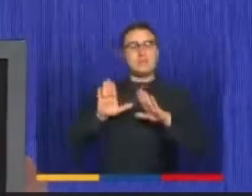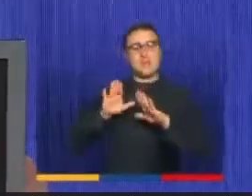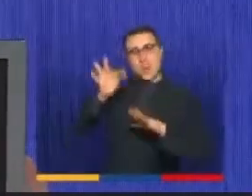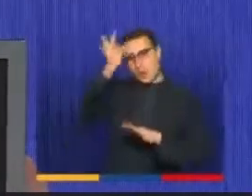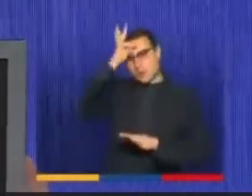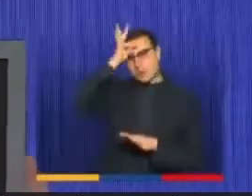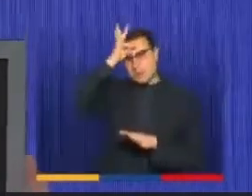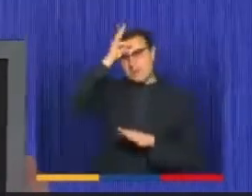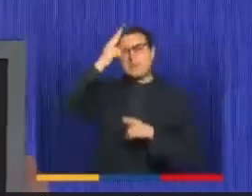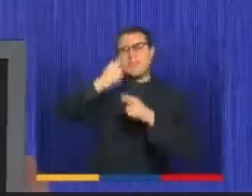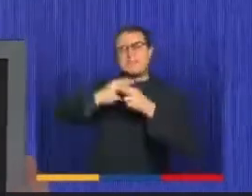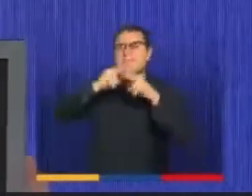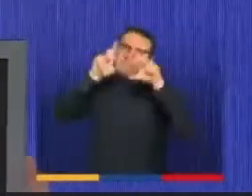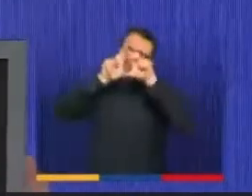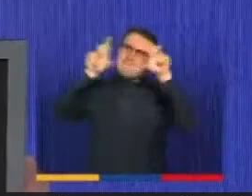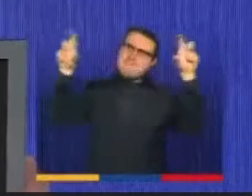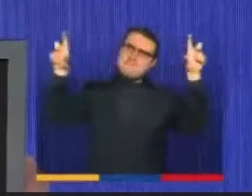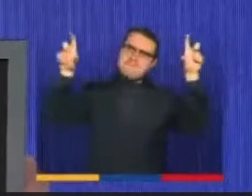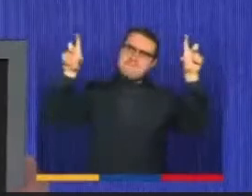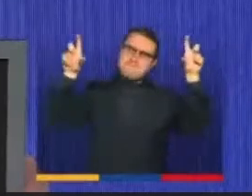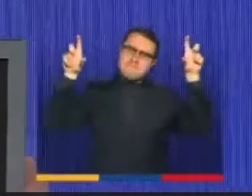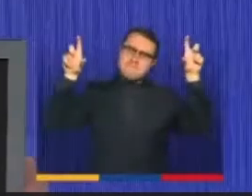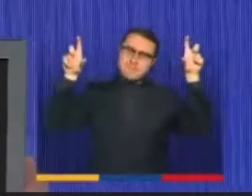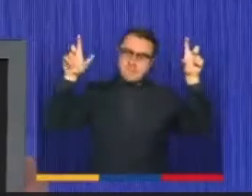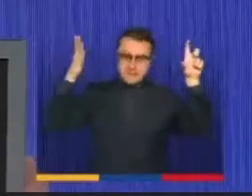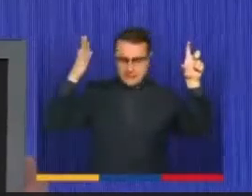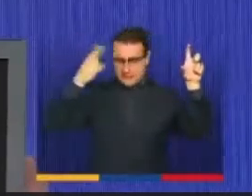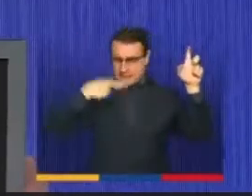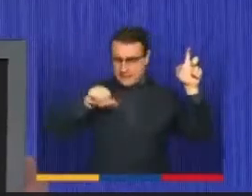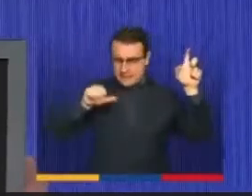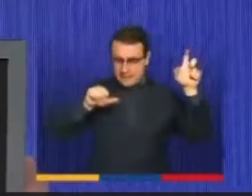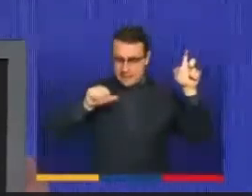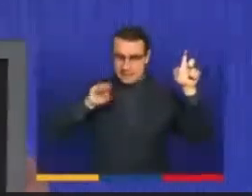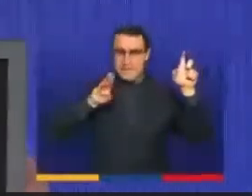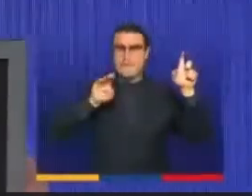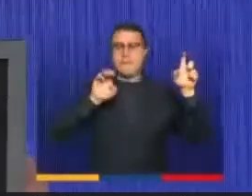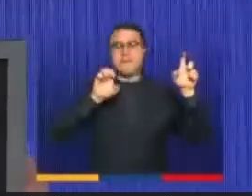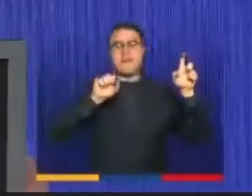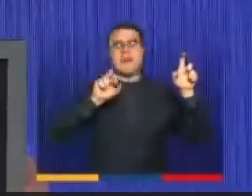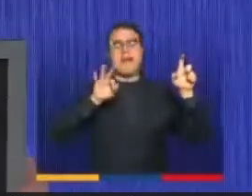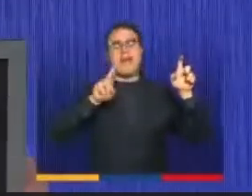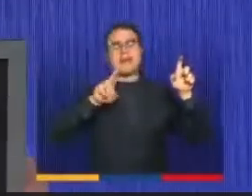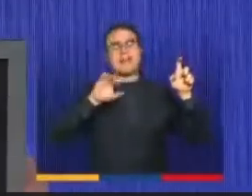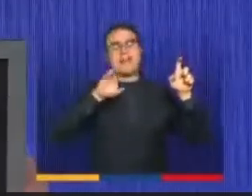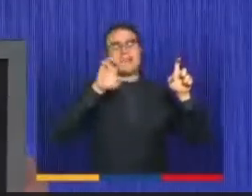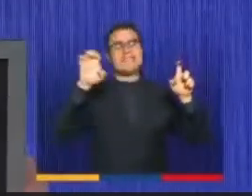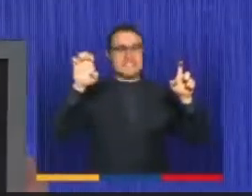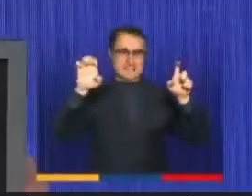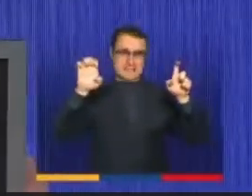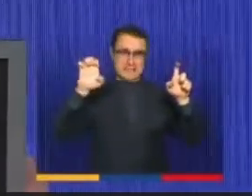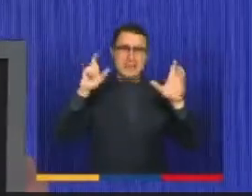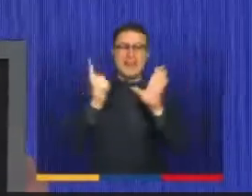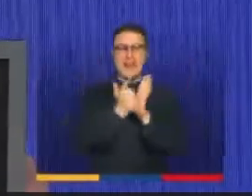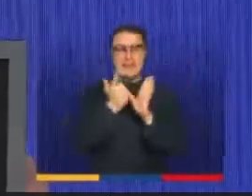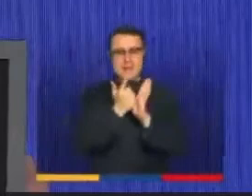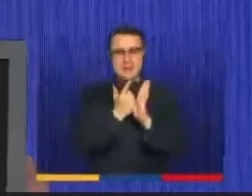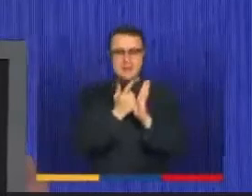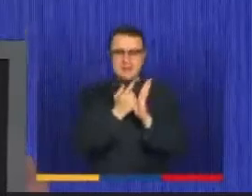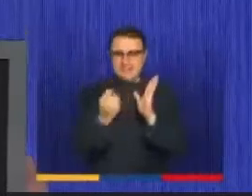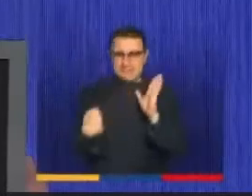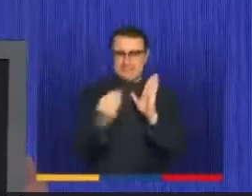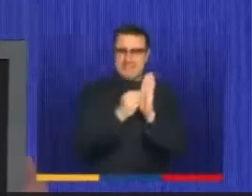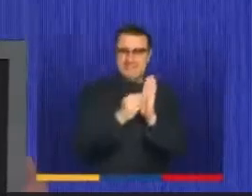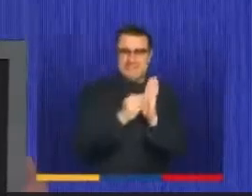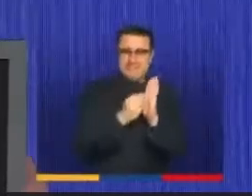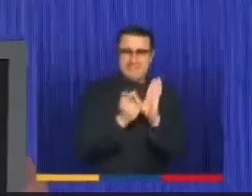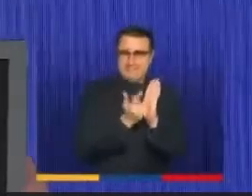se llamaba, bueno, la hija se llamaba Beatrice, por lo cual hizo el libro La Divina